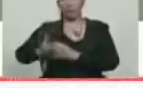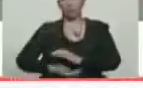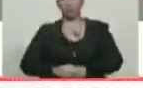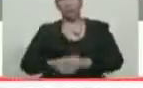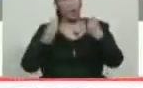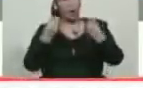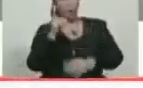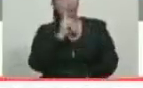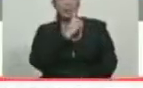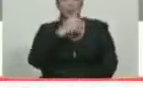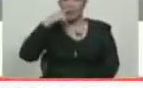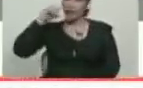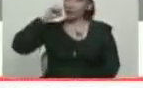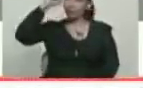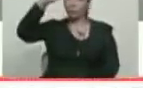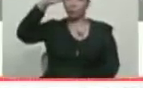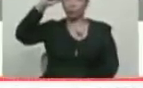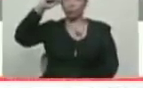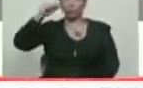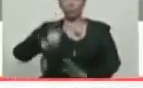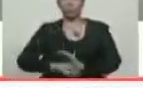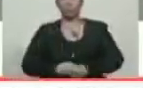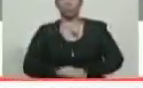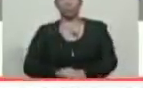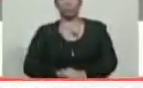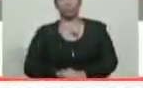¿Cómo se llama?